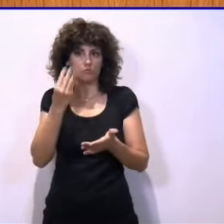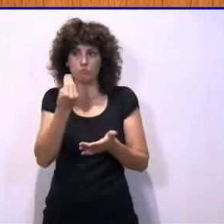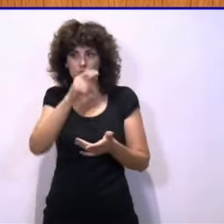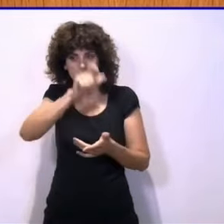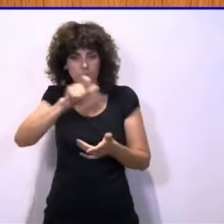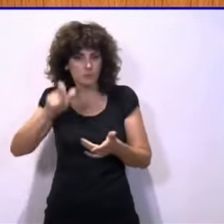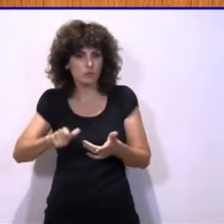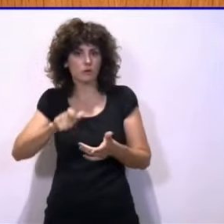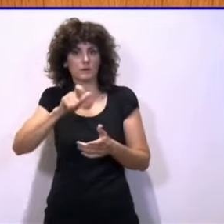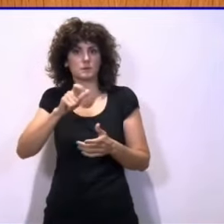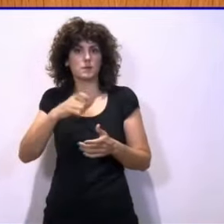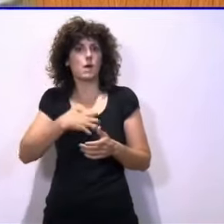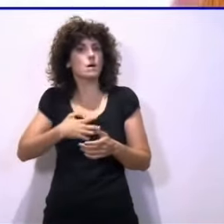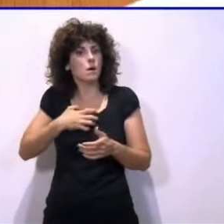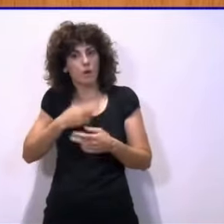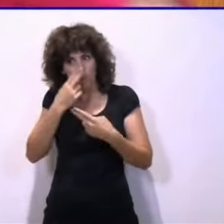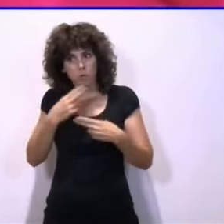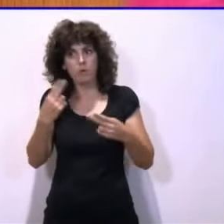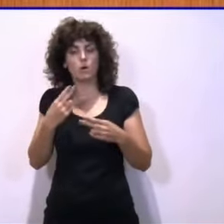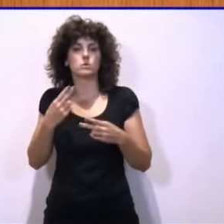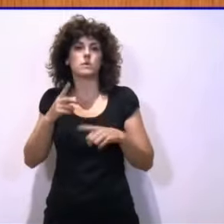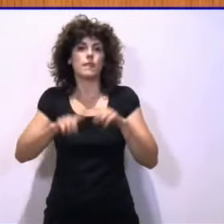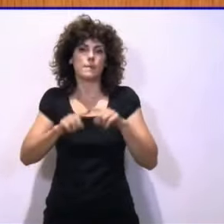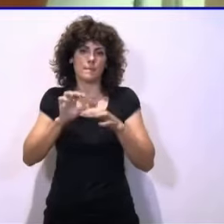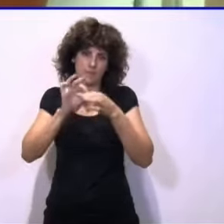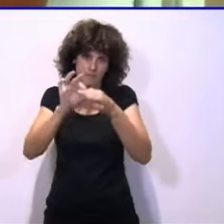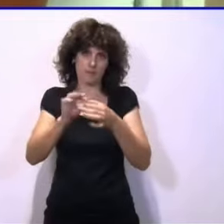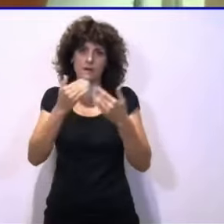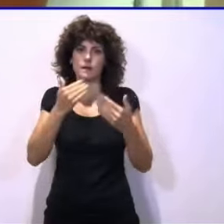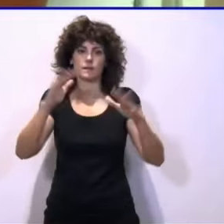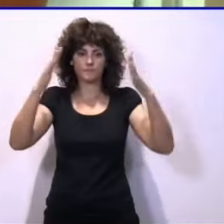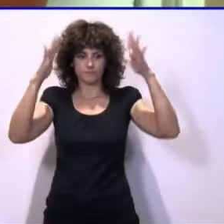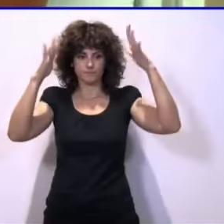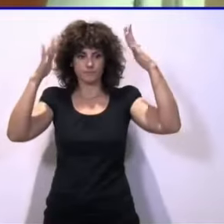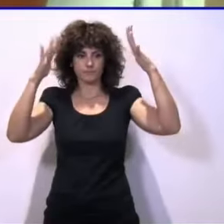públicas de nuestra comunidad dependen de ello. Gracias, señora Moreno.